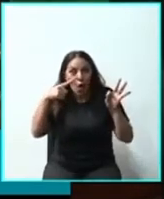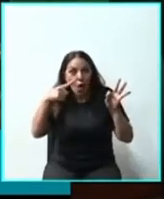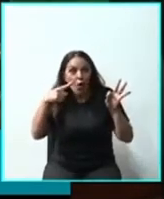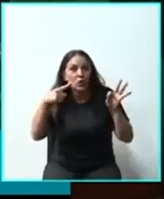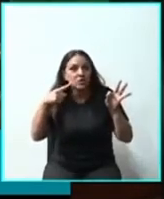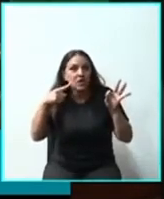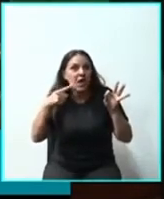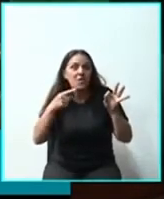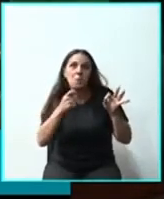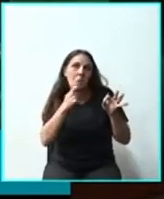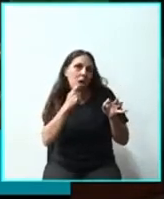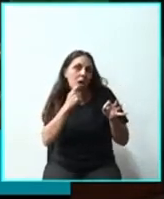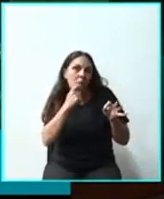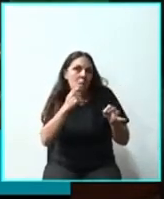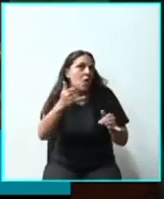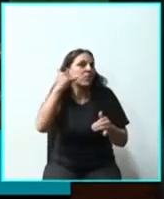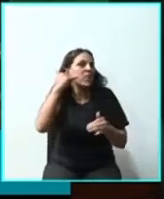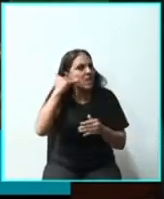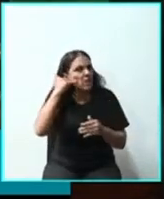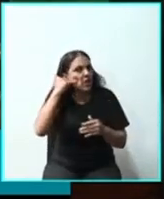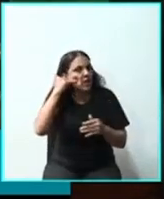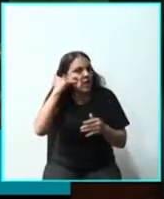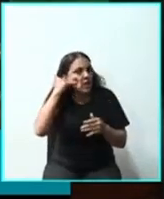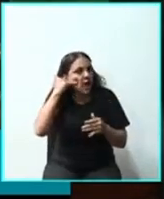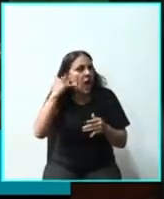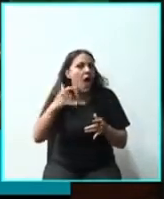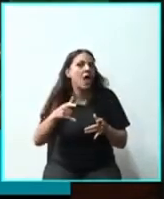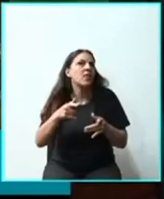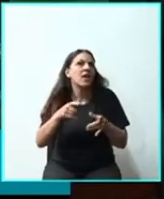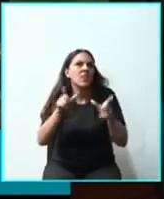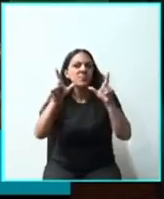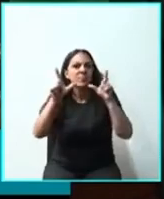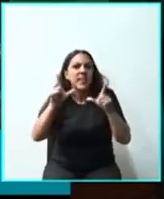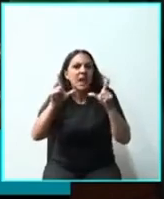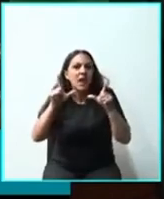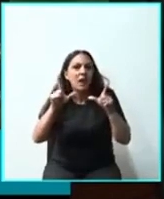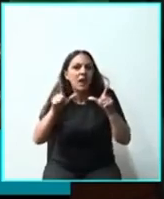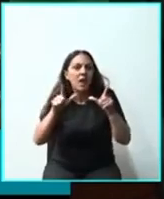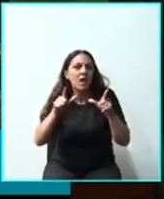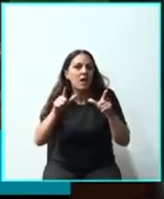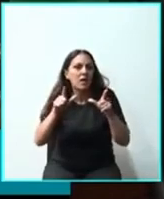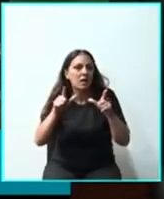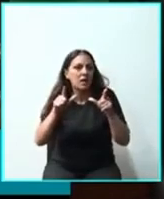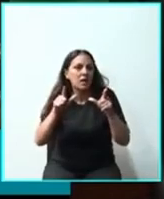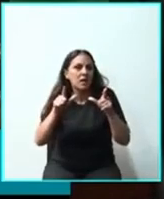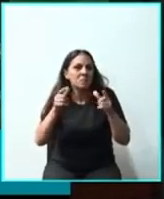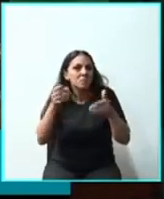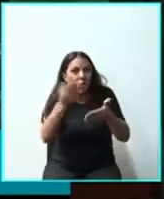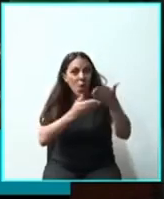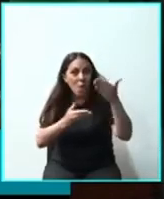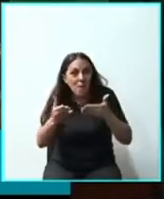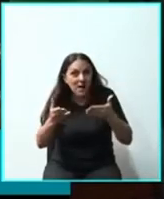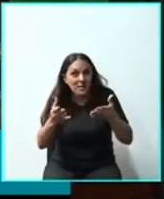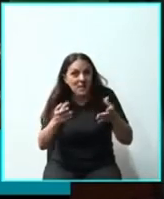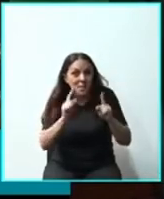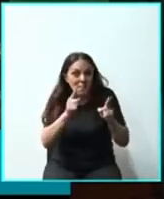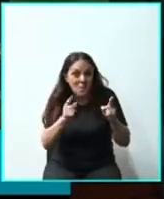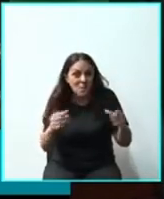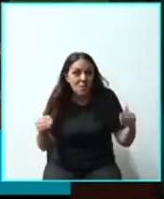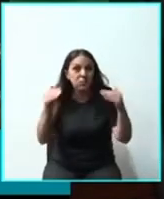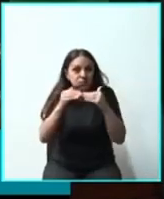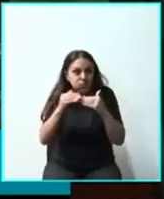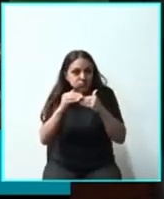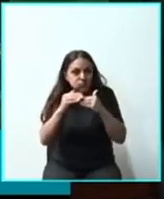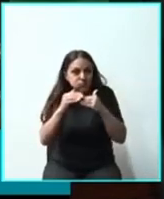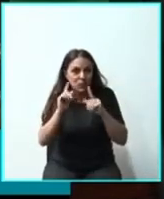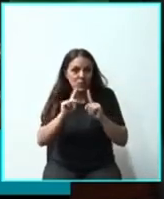de telefonía, de cable, ni siquiera con el Ministerio de Seguridad. El tendido de la